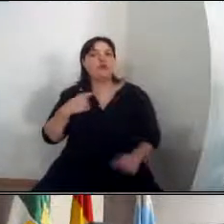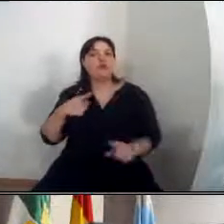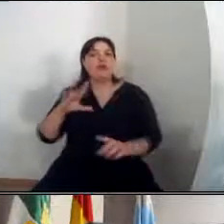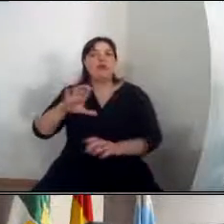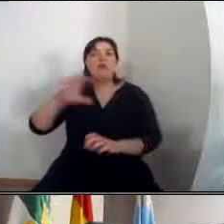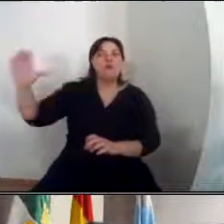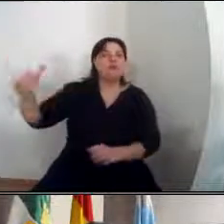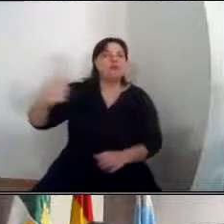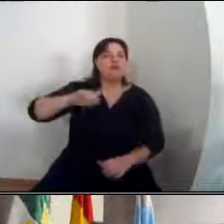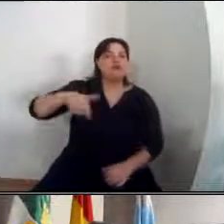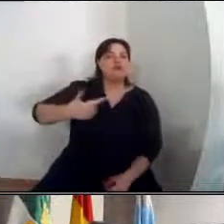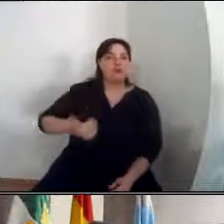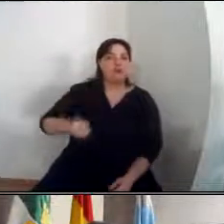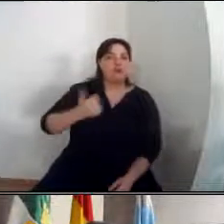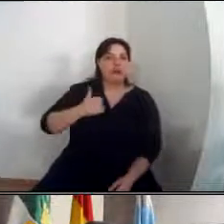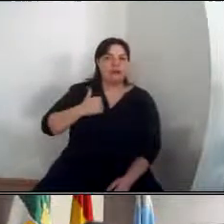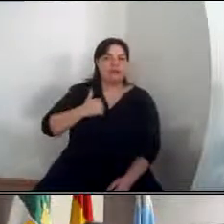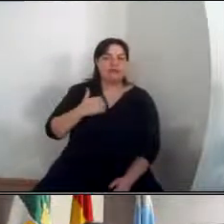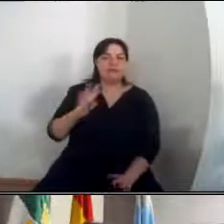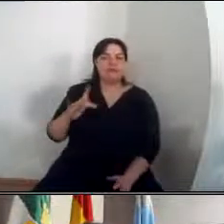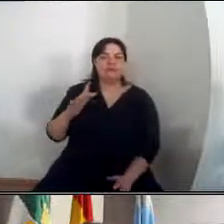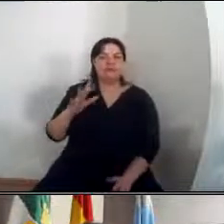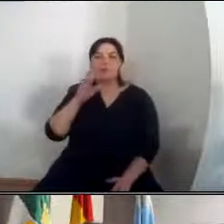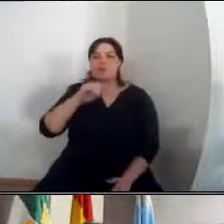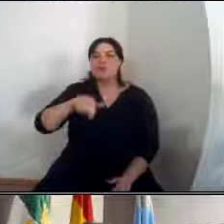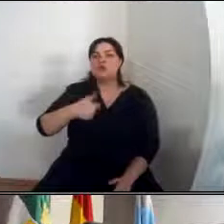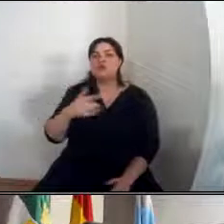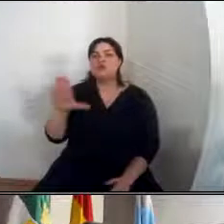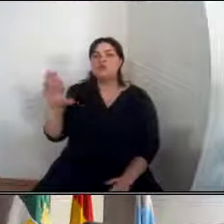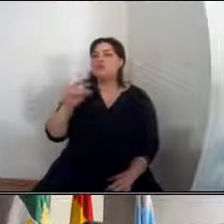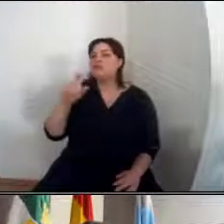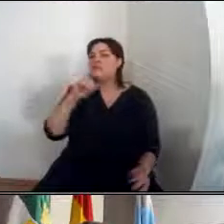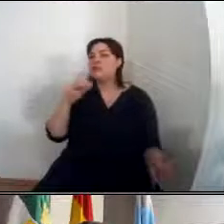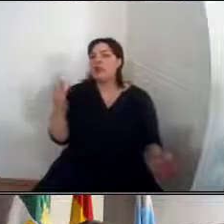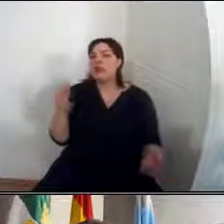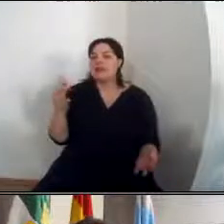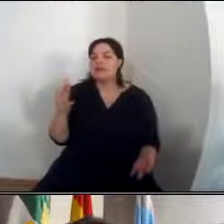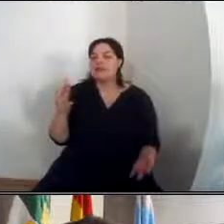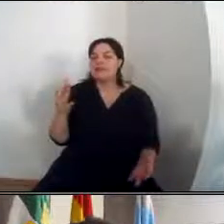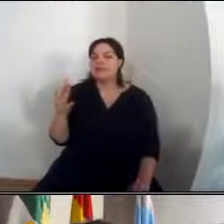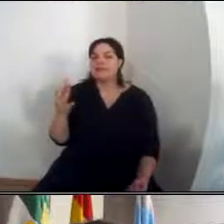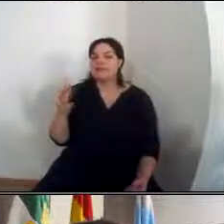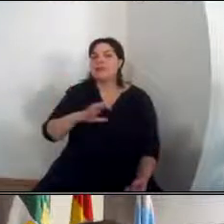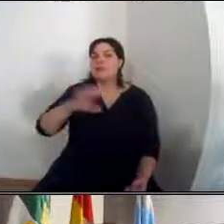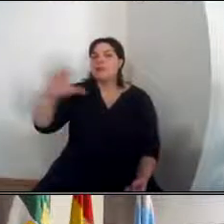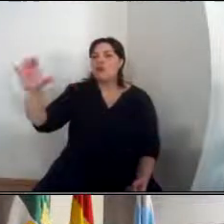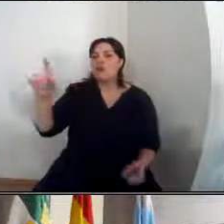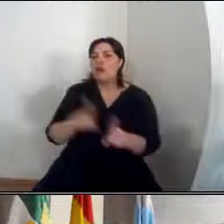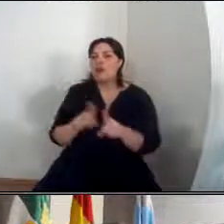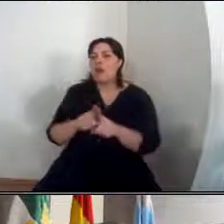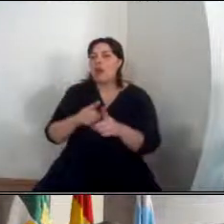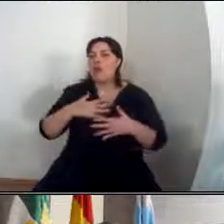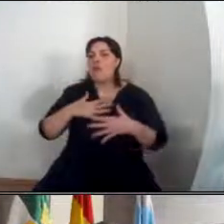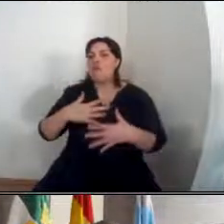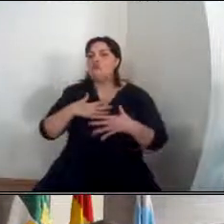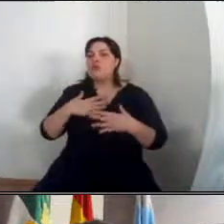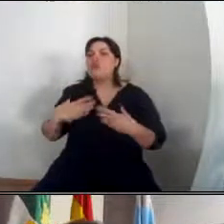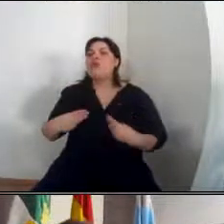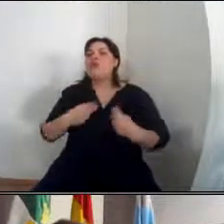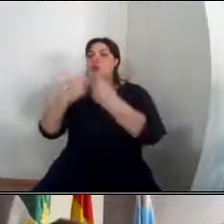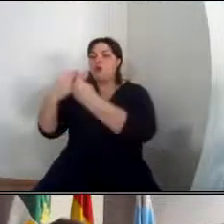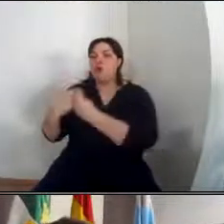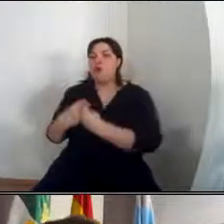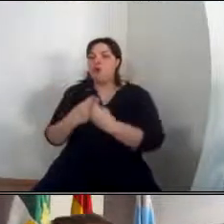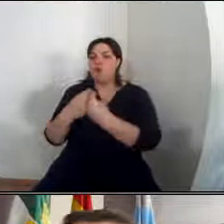eso precisamente entendemos Europa como ese conjunto de voluntades.